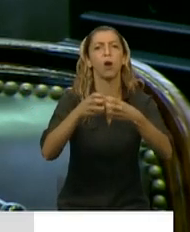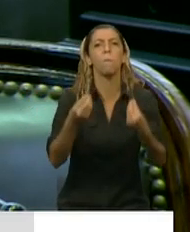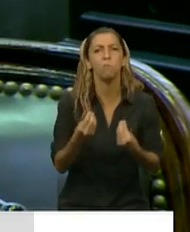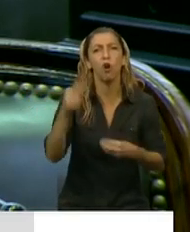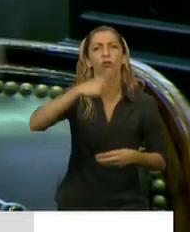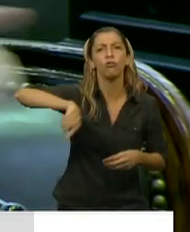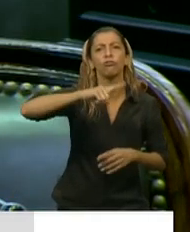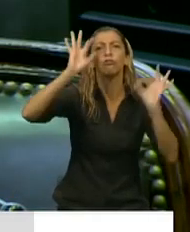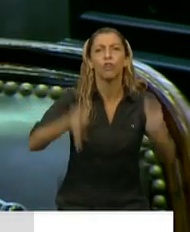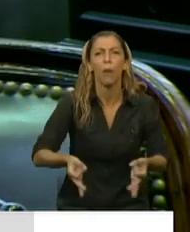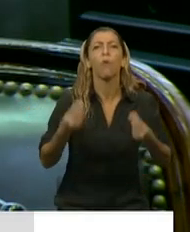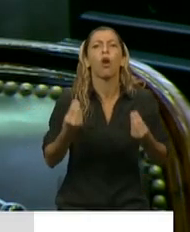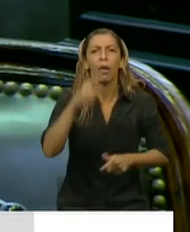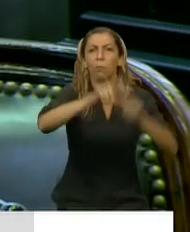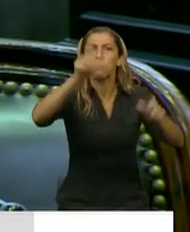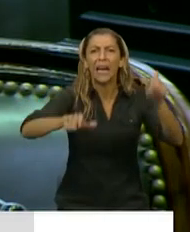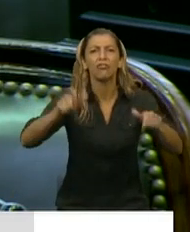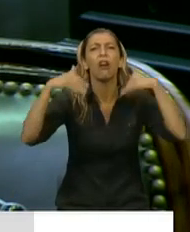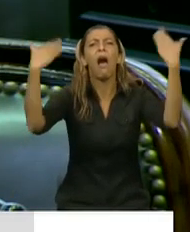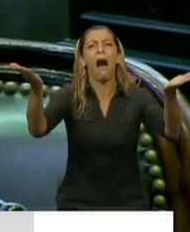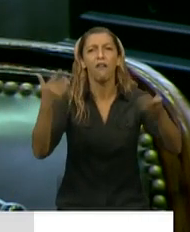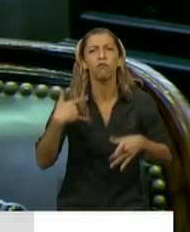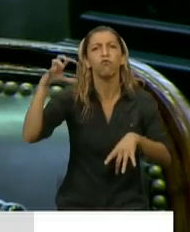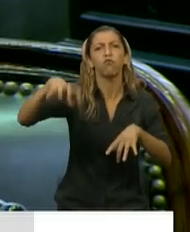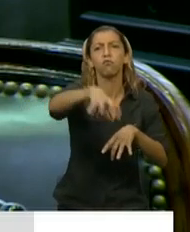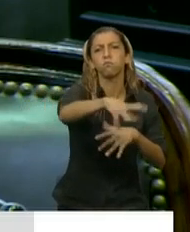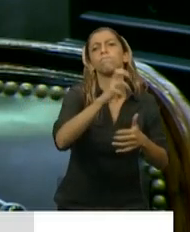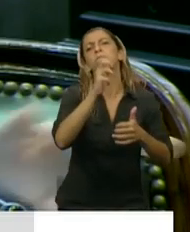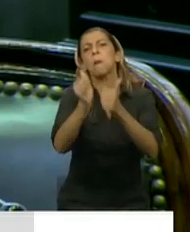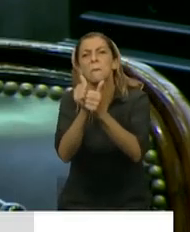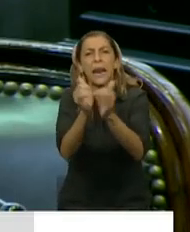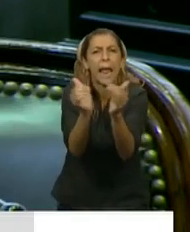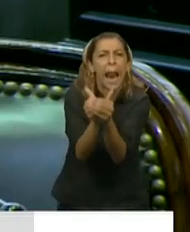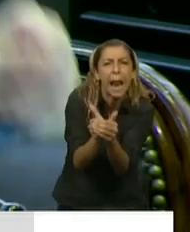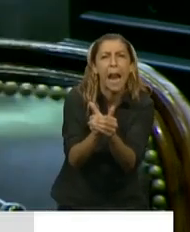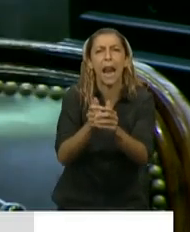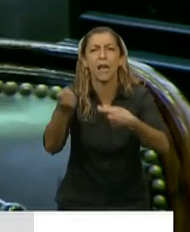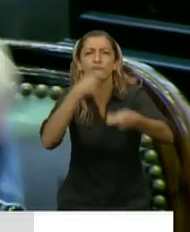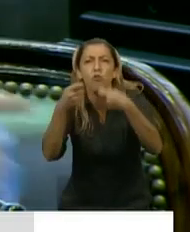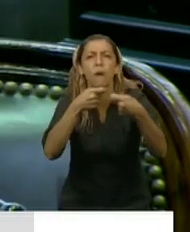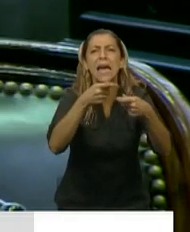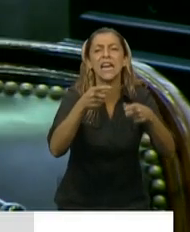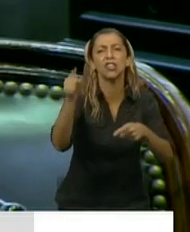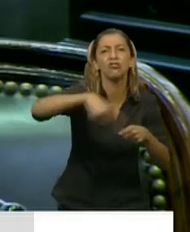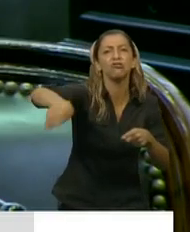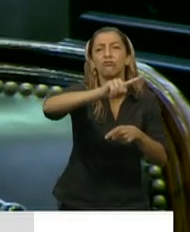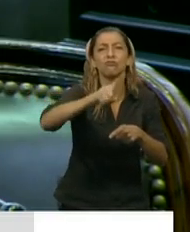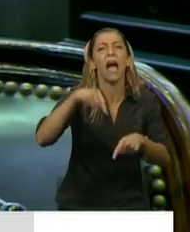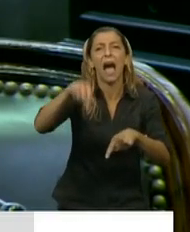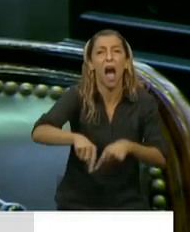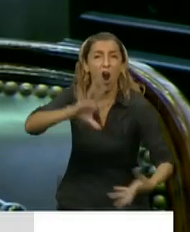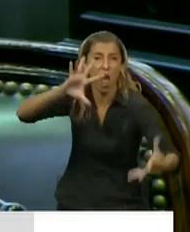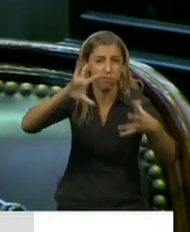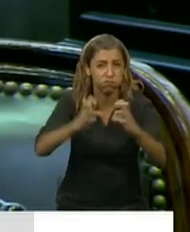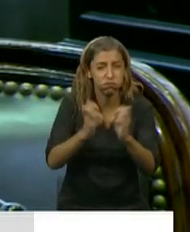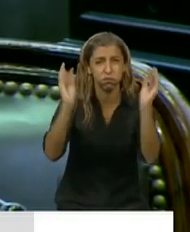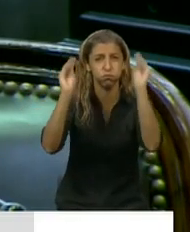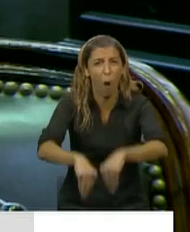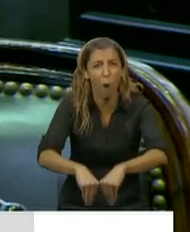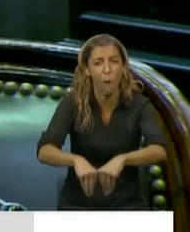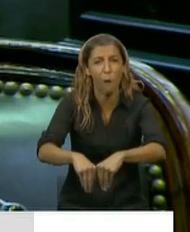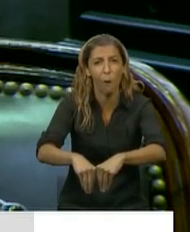que sabían que estaba esta sesión y en vez de traer ese proyecto para que se debata donde tenía que discutirse, que es en el Congreso de la Nación, lo sacaron por decreto, lo